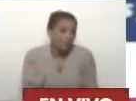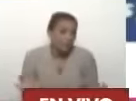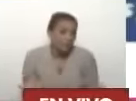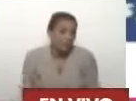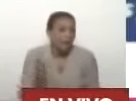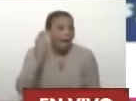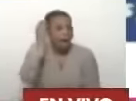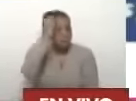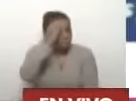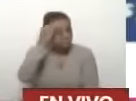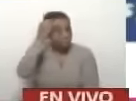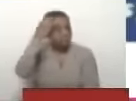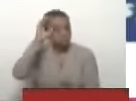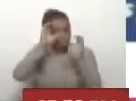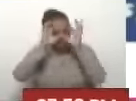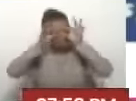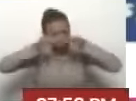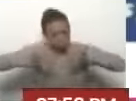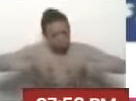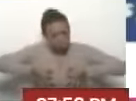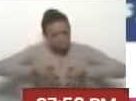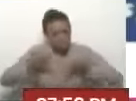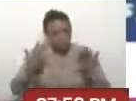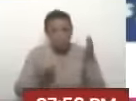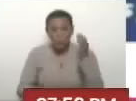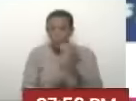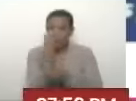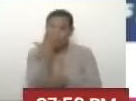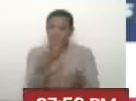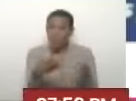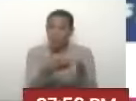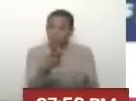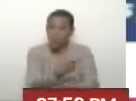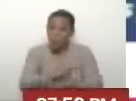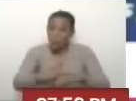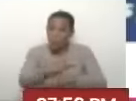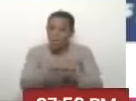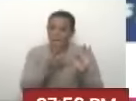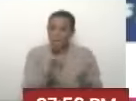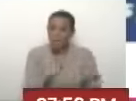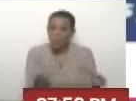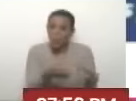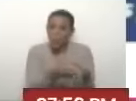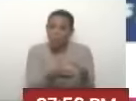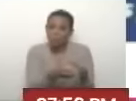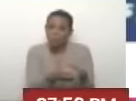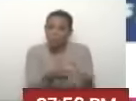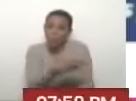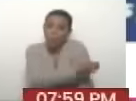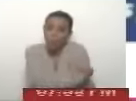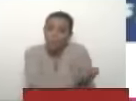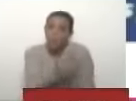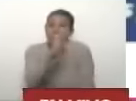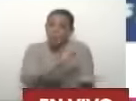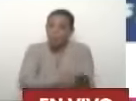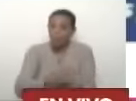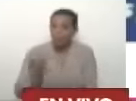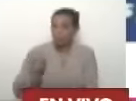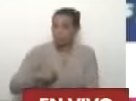a la reflexión sobre el surgimiento de focos de la ultraderecha que